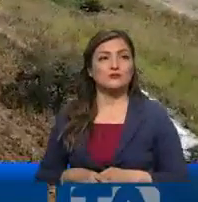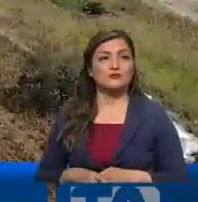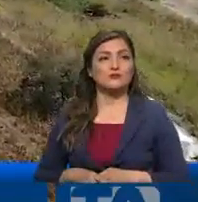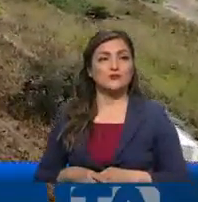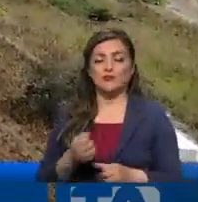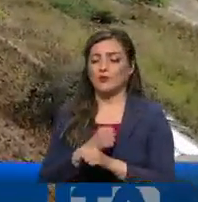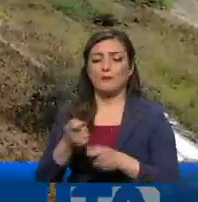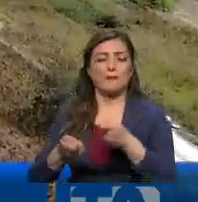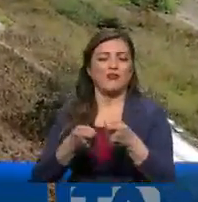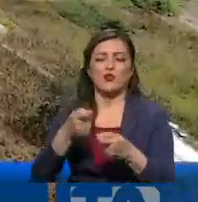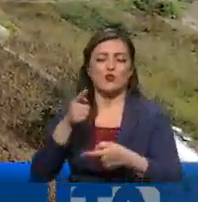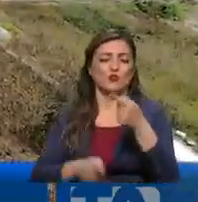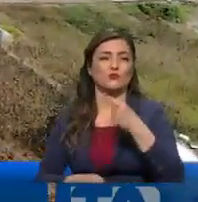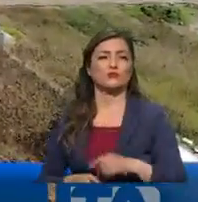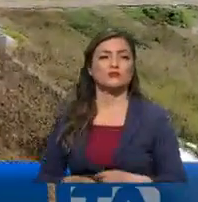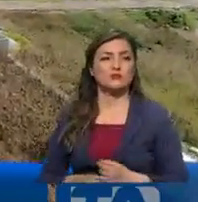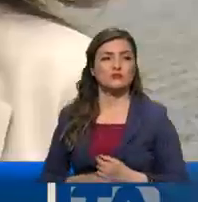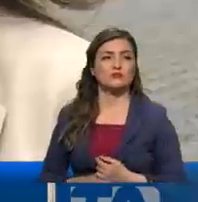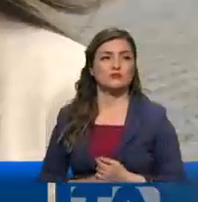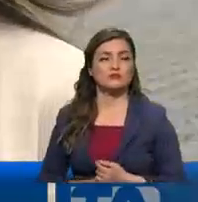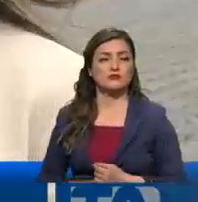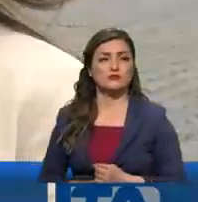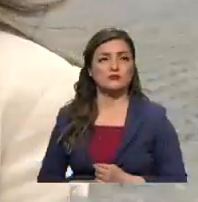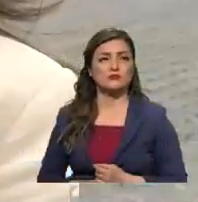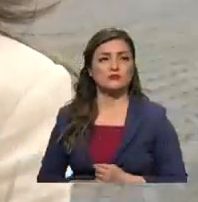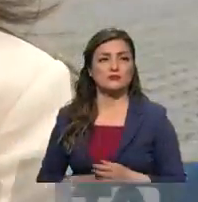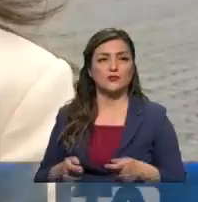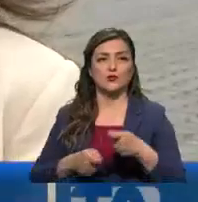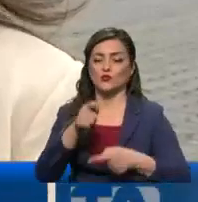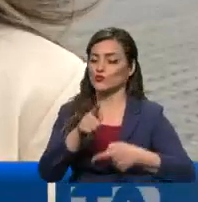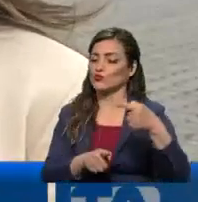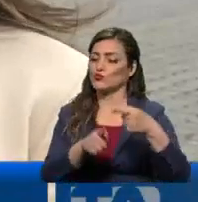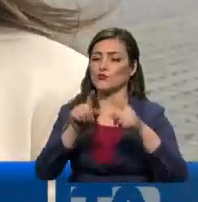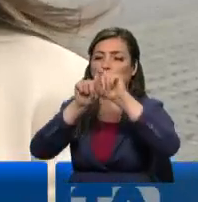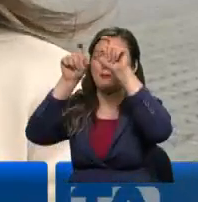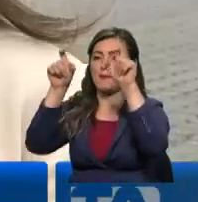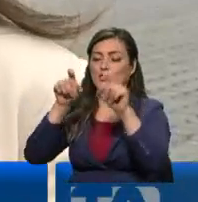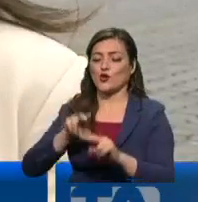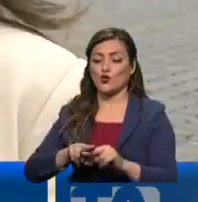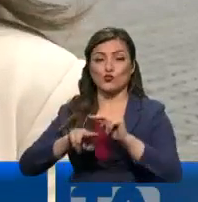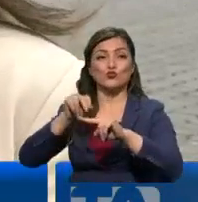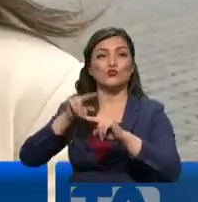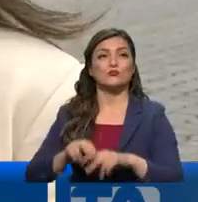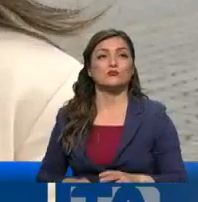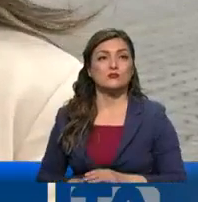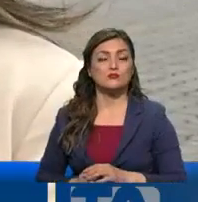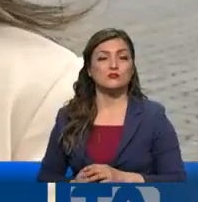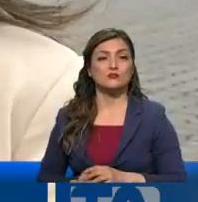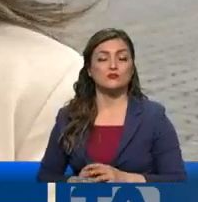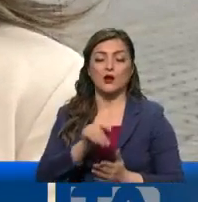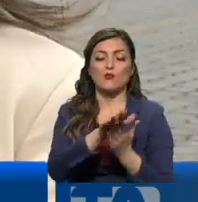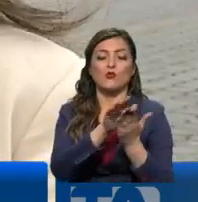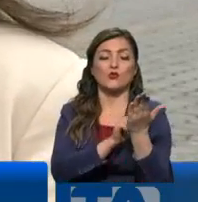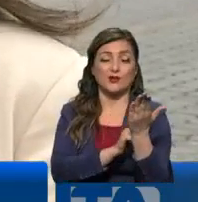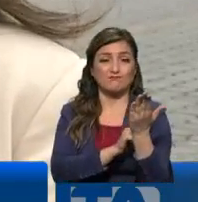es posible vender el lote a estas personas. De ninguna manera, nosotros somos una empresa constructora, tenemos ahí ya